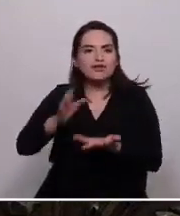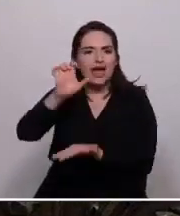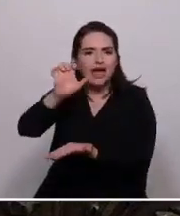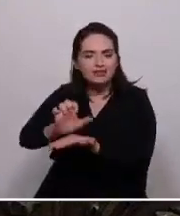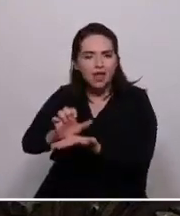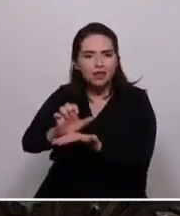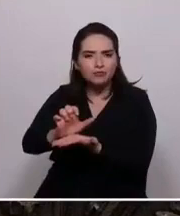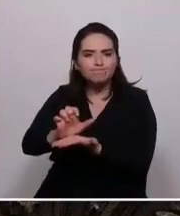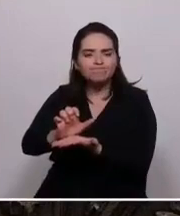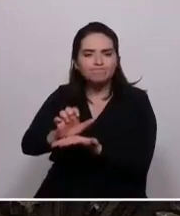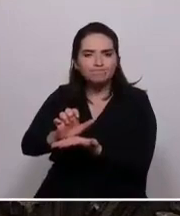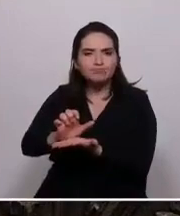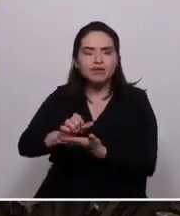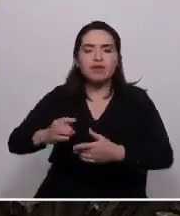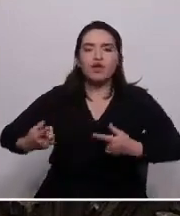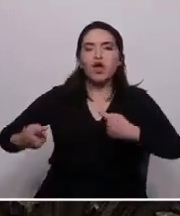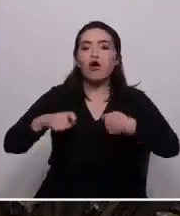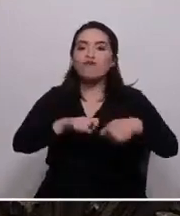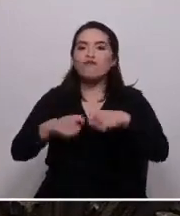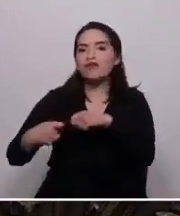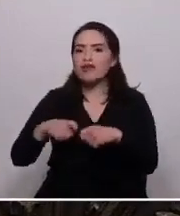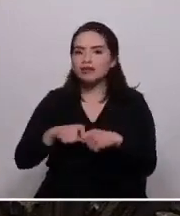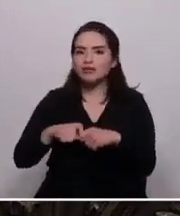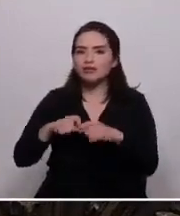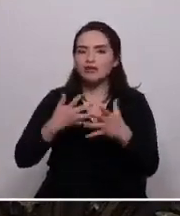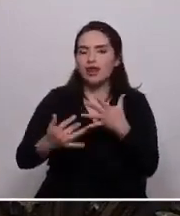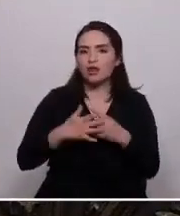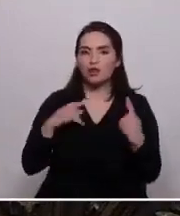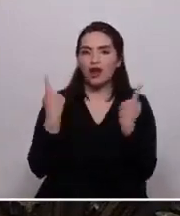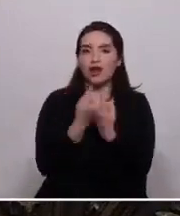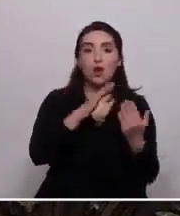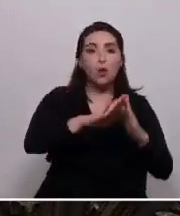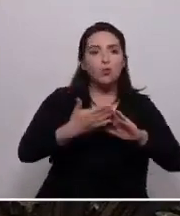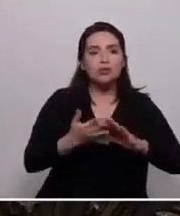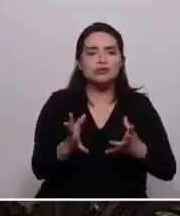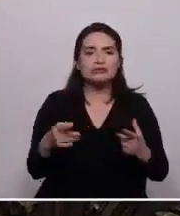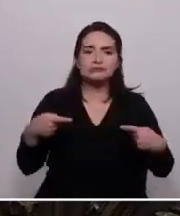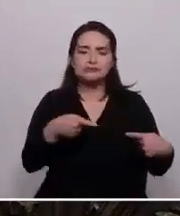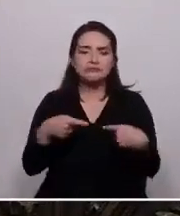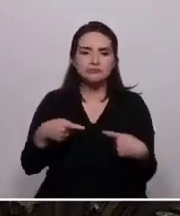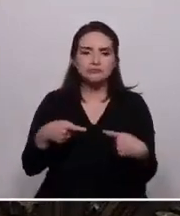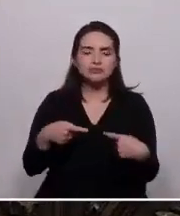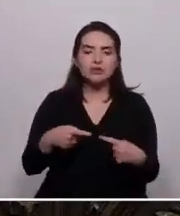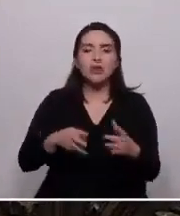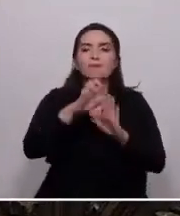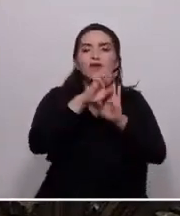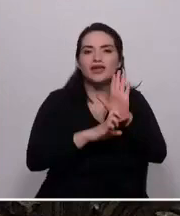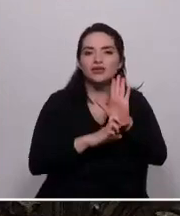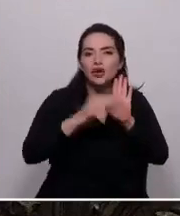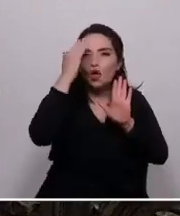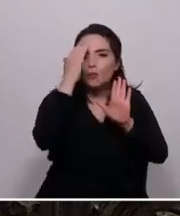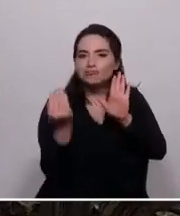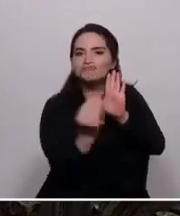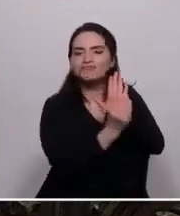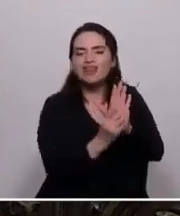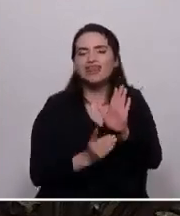terminar con conflictos socioambientales que tensionan a nuestras comunidades, trazando un proyecto común de desarrollo con